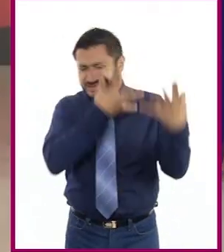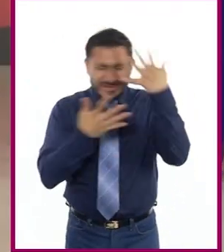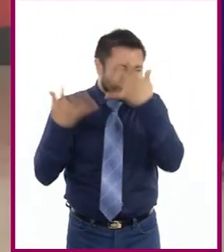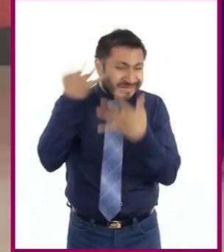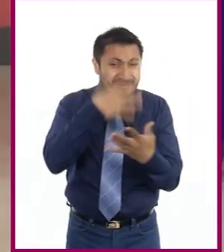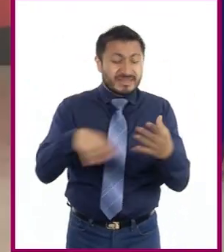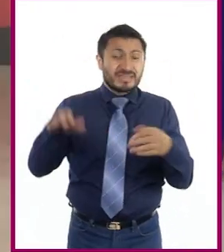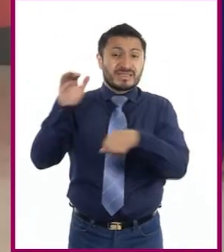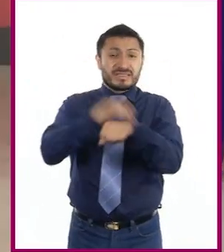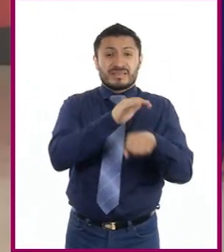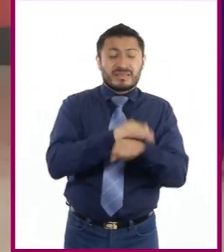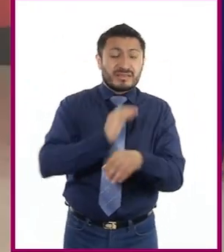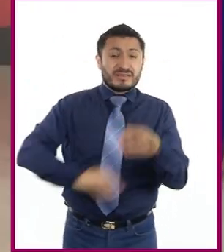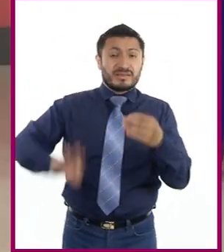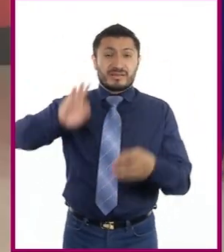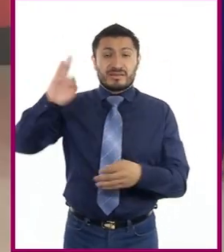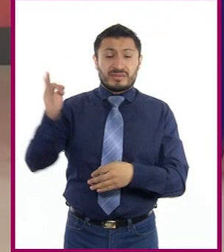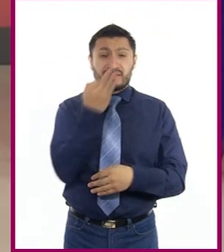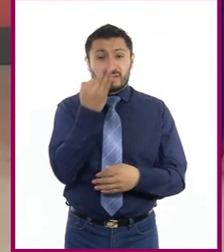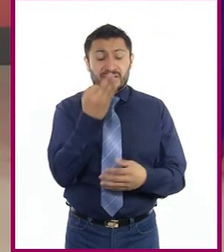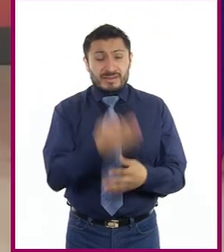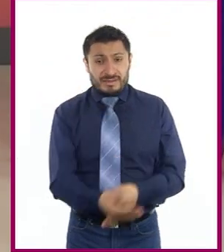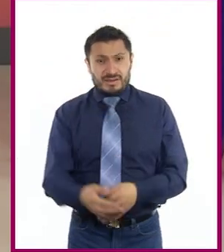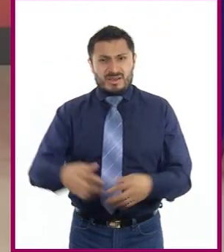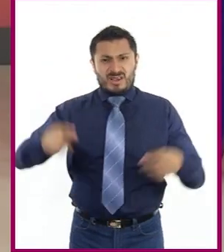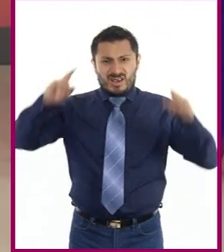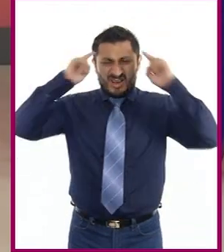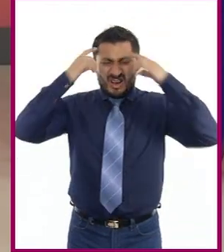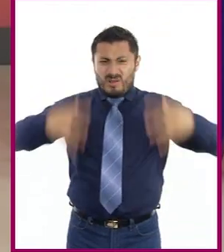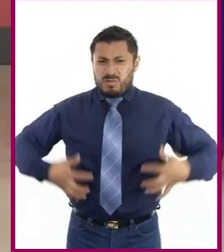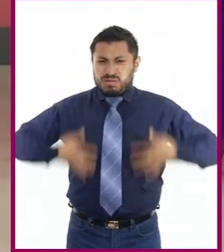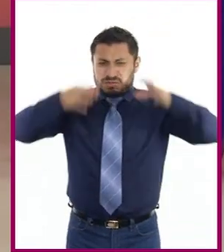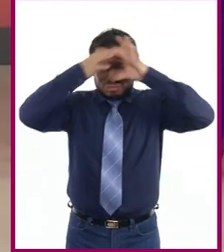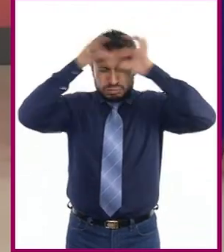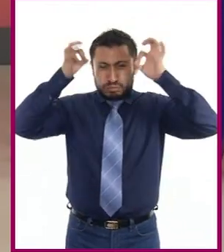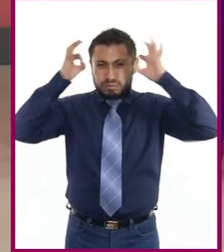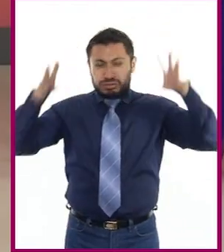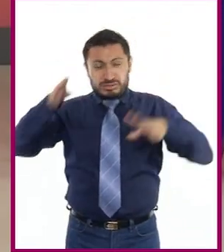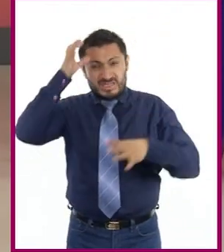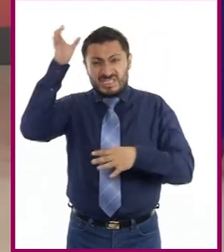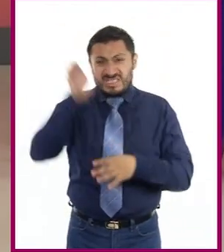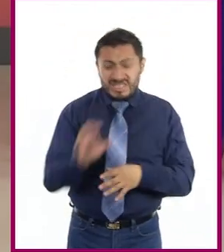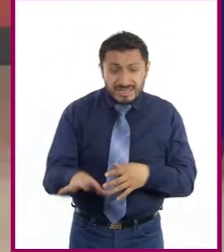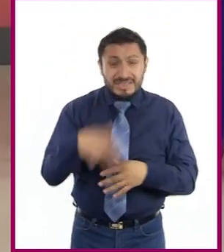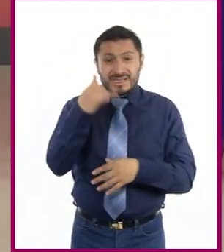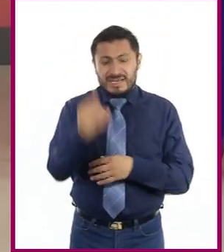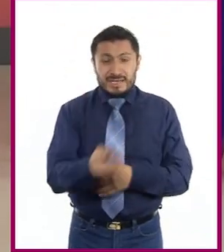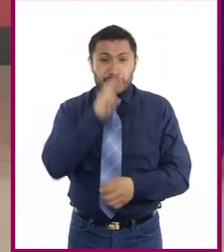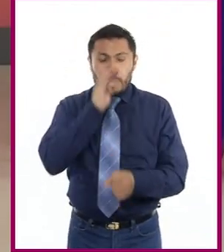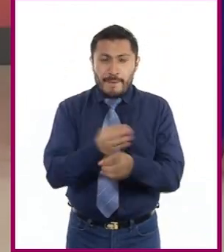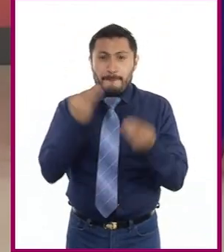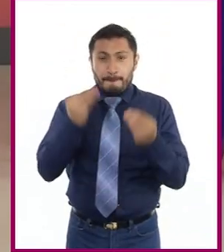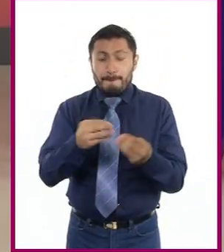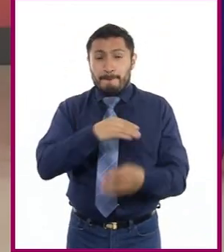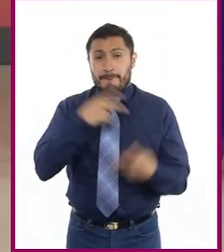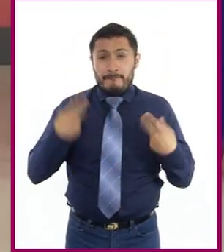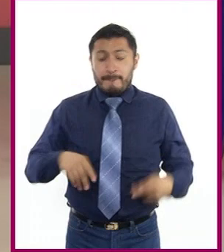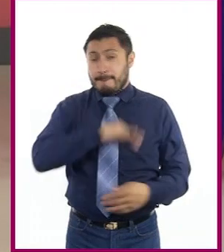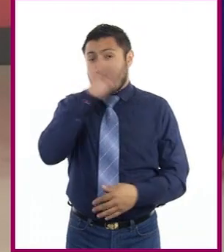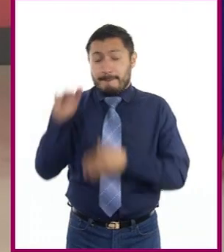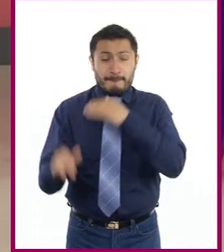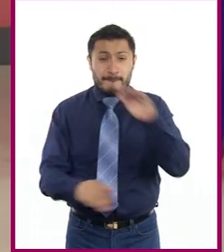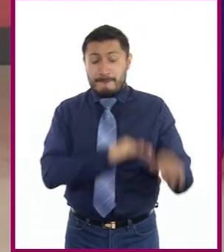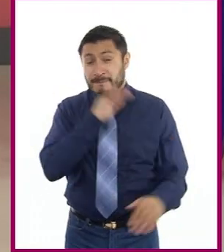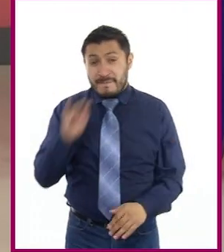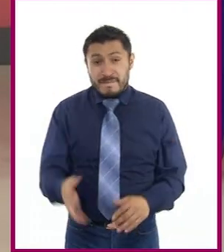amigos traidores. Su ira raya en la crueldad y es responsable de numerosas muertes a lo largo de la obra,